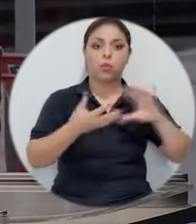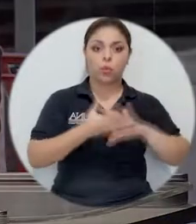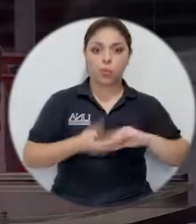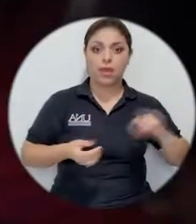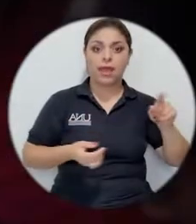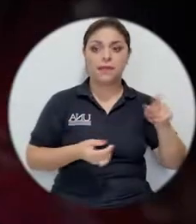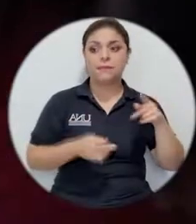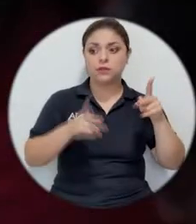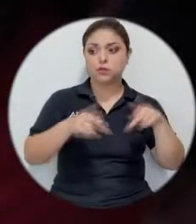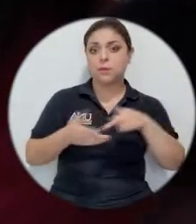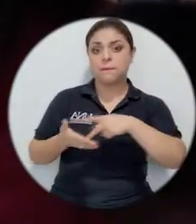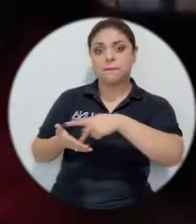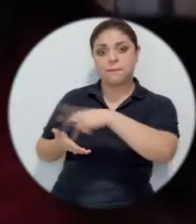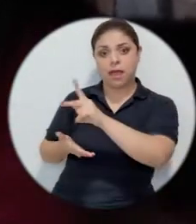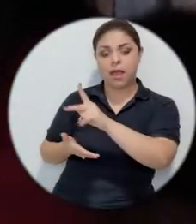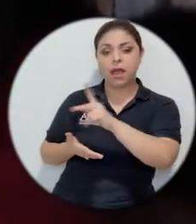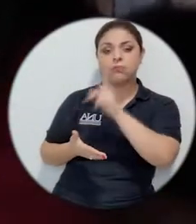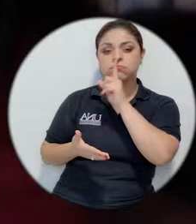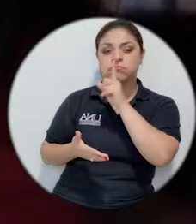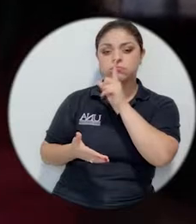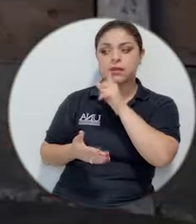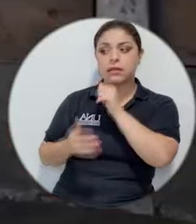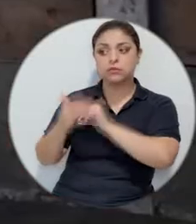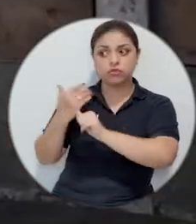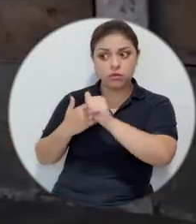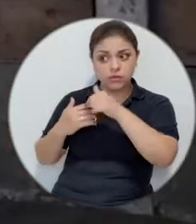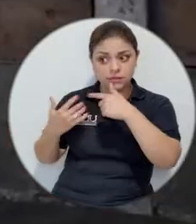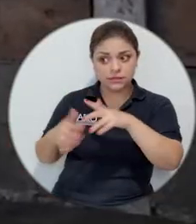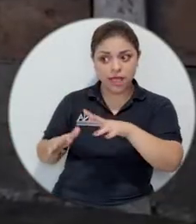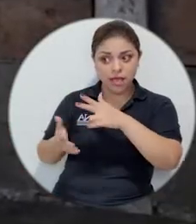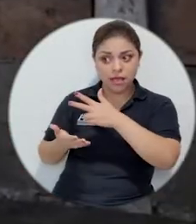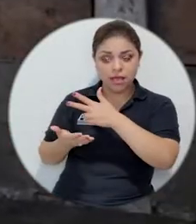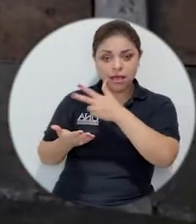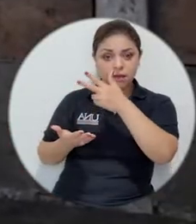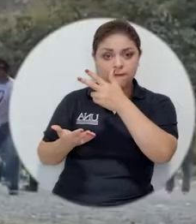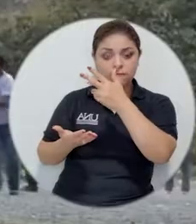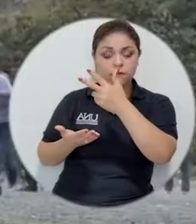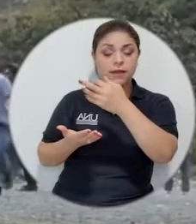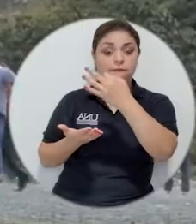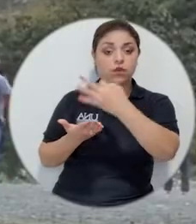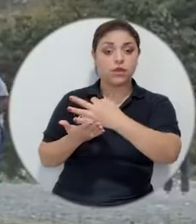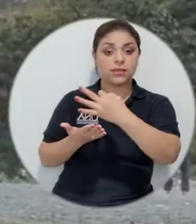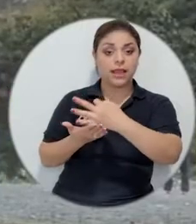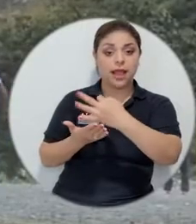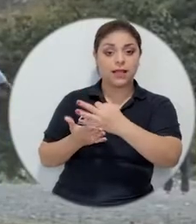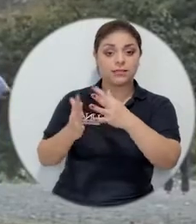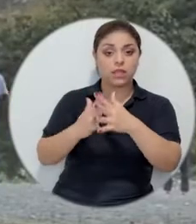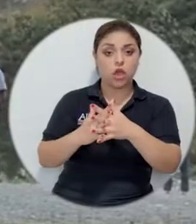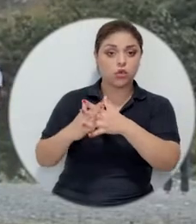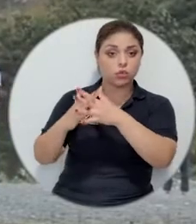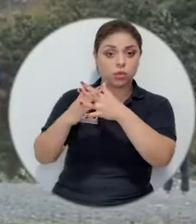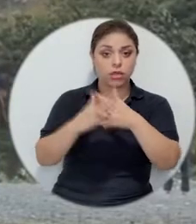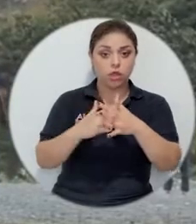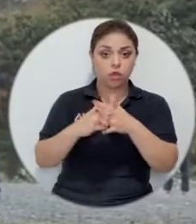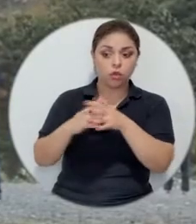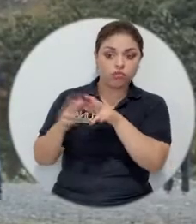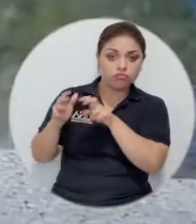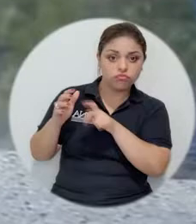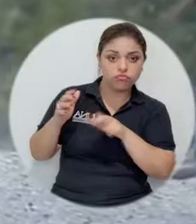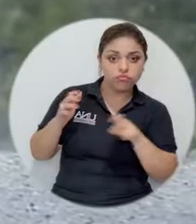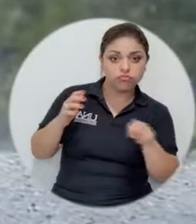personas que le pagaban a un coyote para que los pasara por la frontera de los Estados Unidos, los pasaban por el